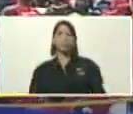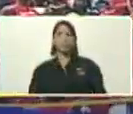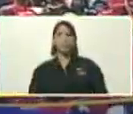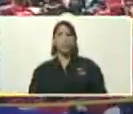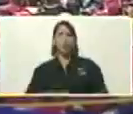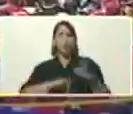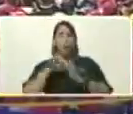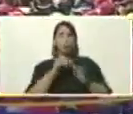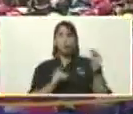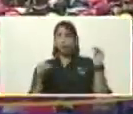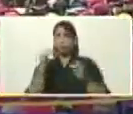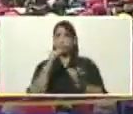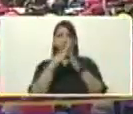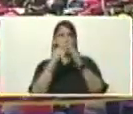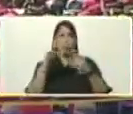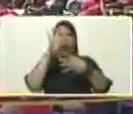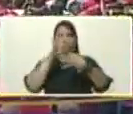tablas